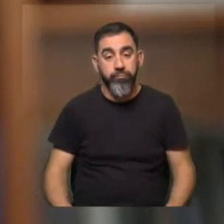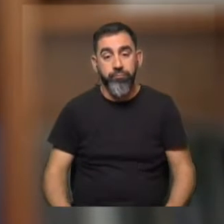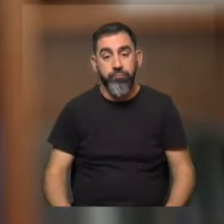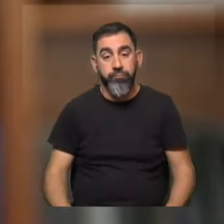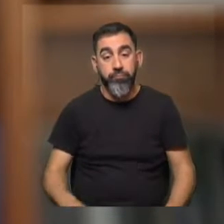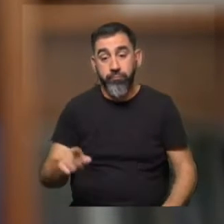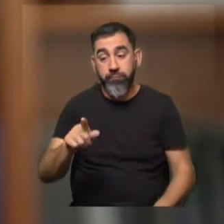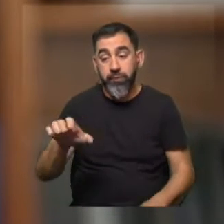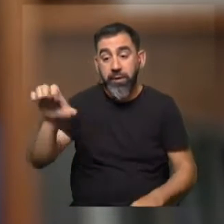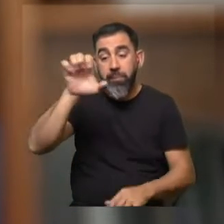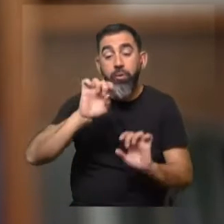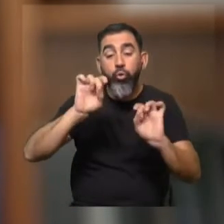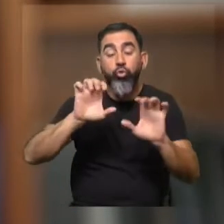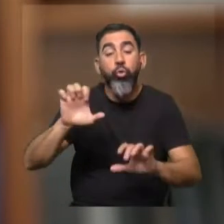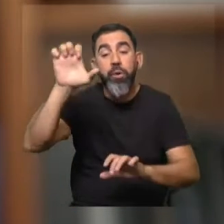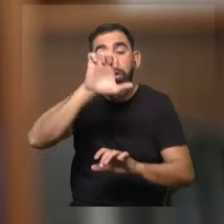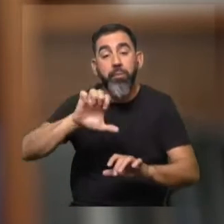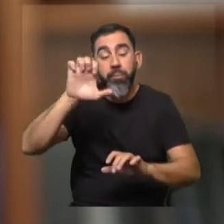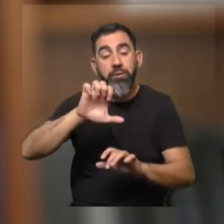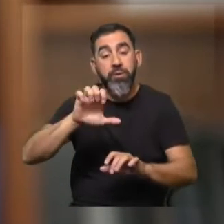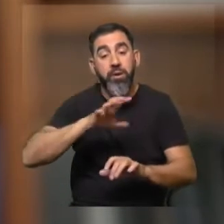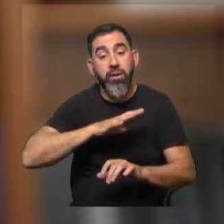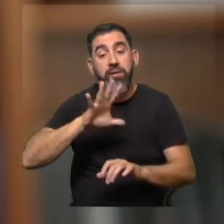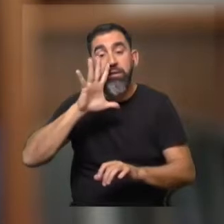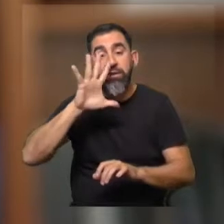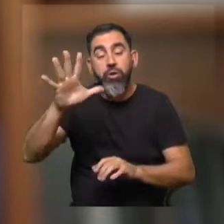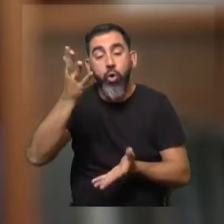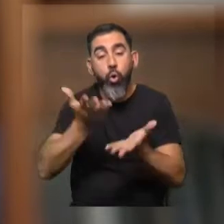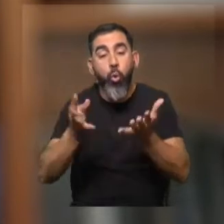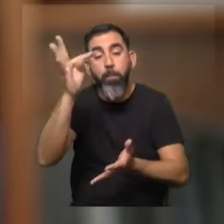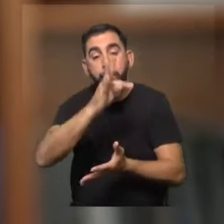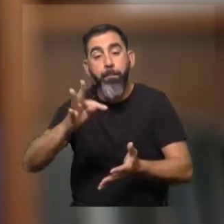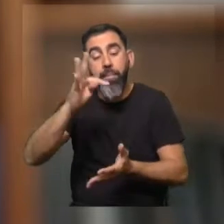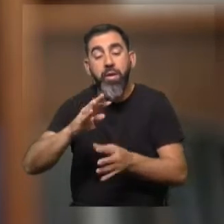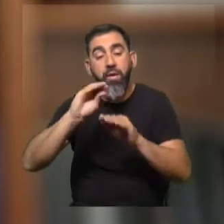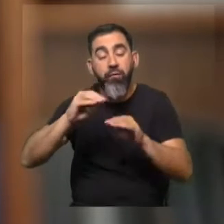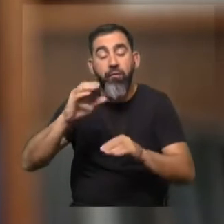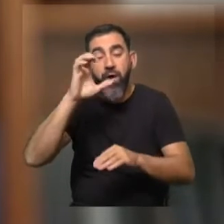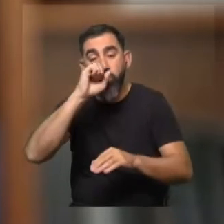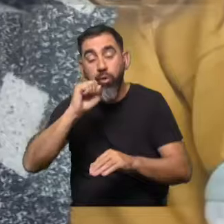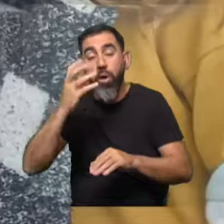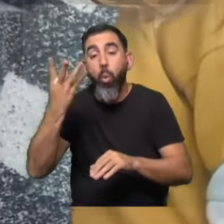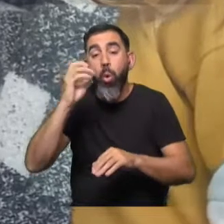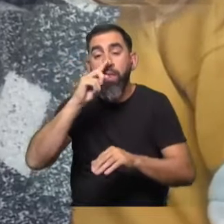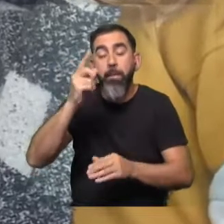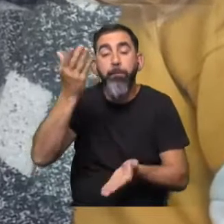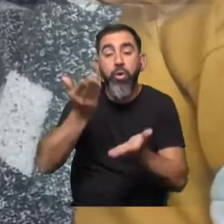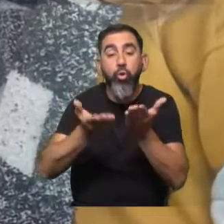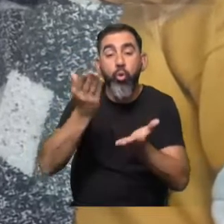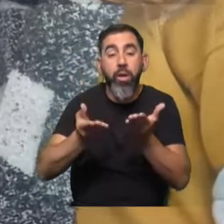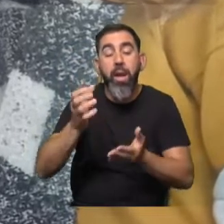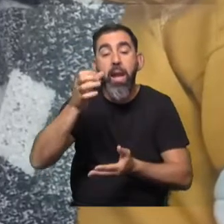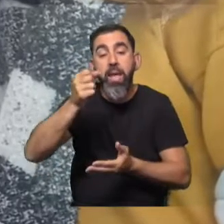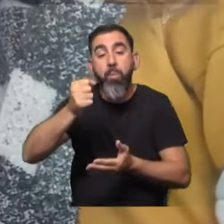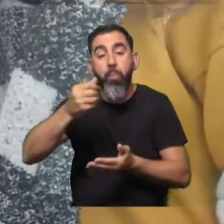en esta empresa, solo en esta empresa, está generando 5.000 toneladas de residuos de naranja y 40.000 toneladas de residuos de